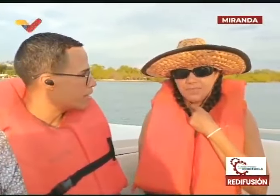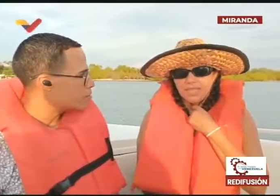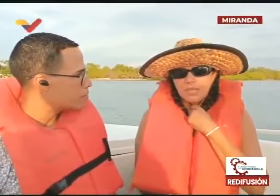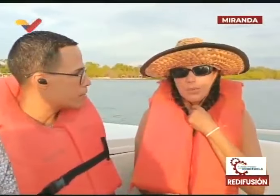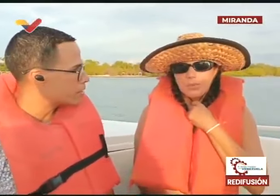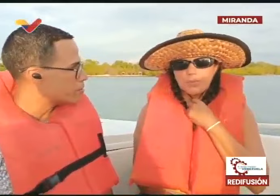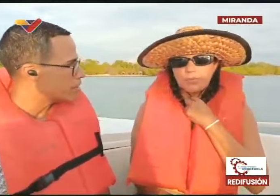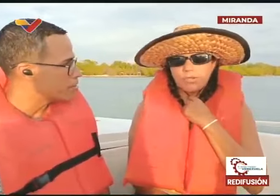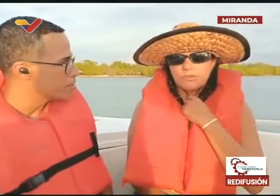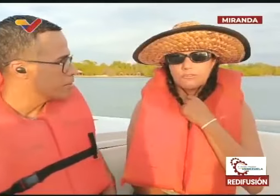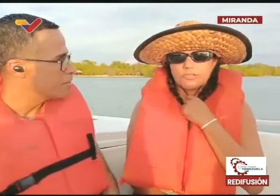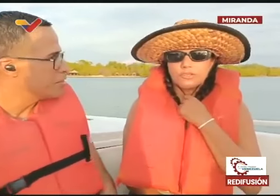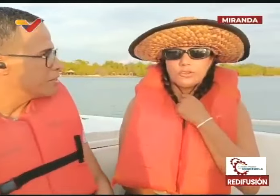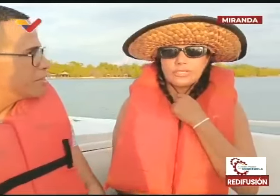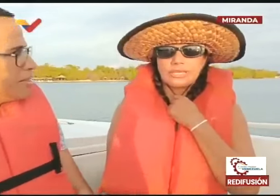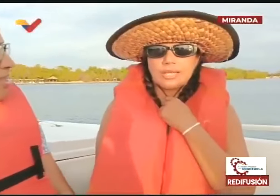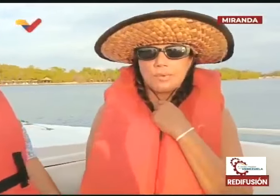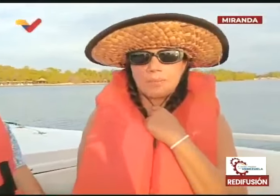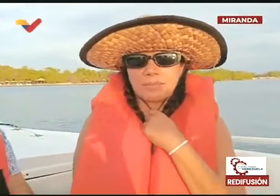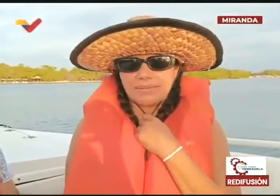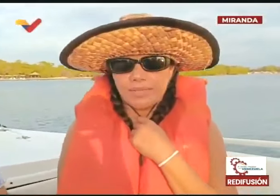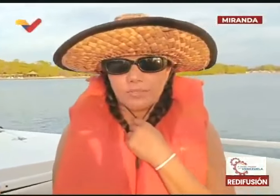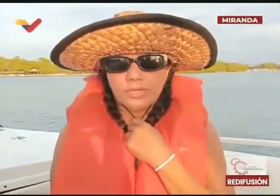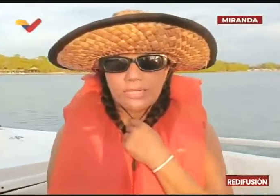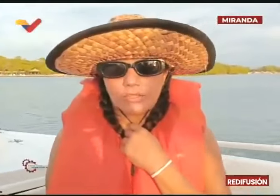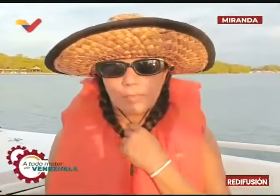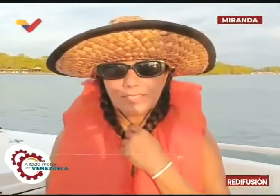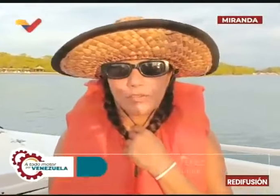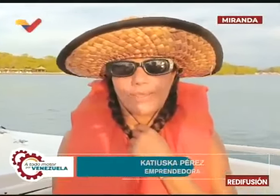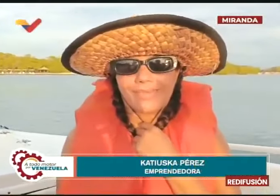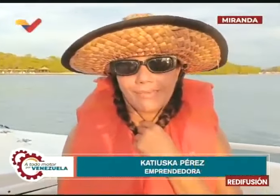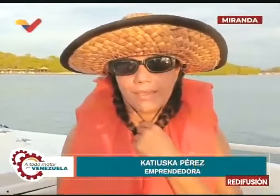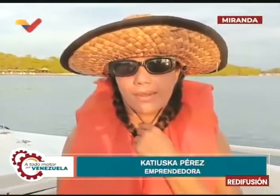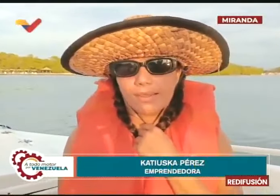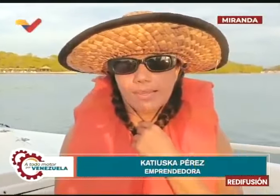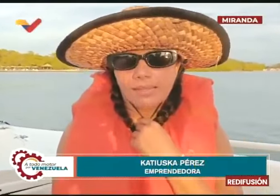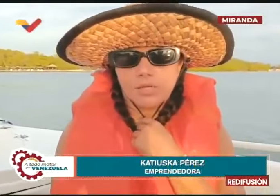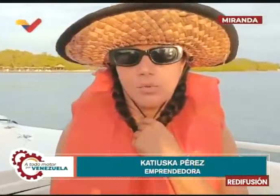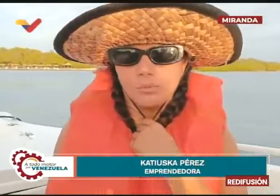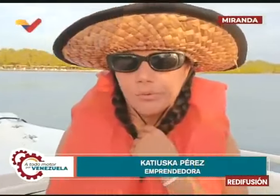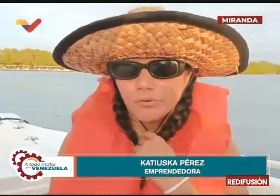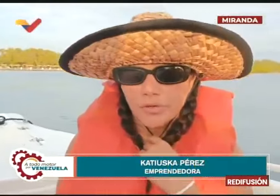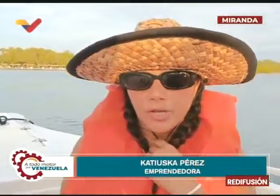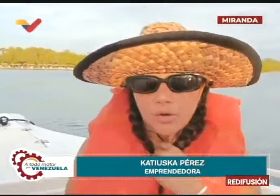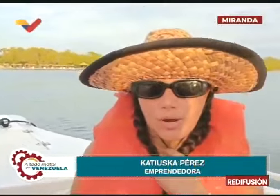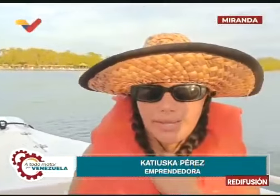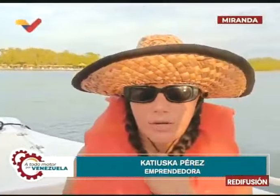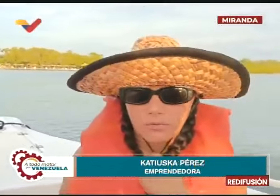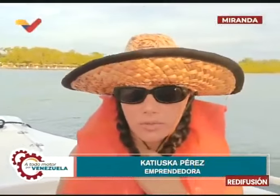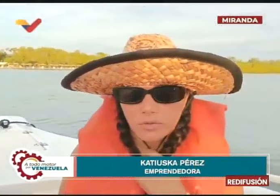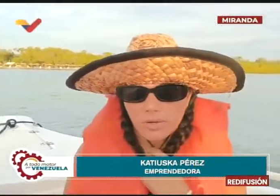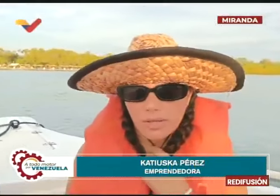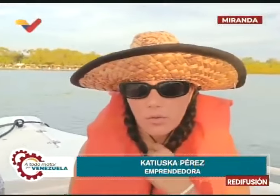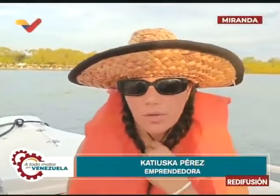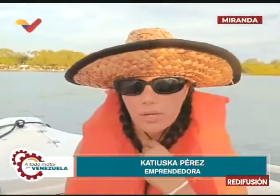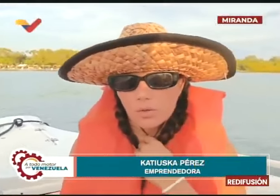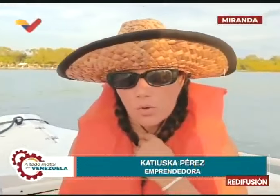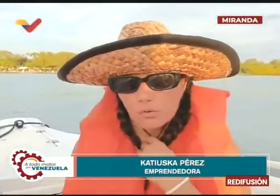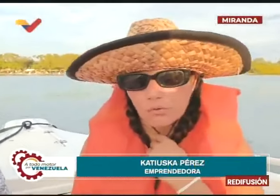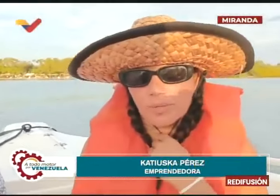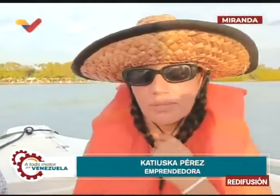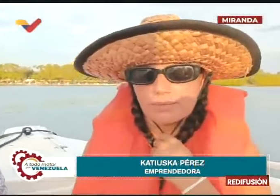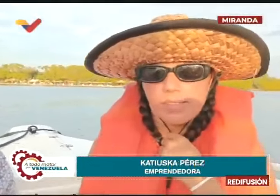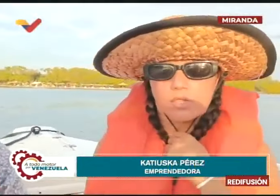ofrecen ustedes como operadores turísticos? Bueno, nosotros ahorita estamos emprendiendo, trayendo personas desde Caracas en un bus con aire acondicionado,